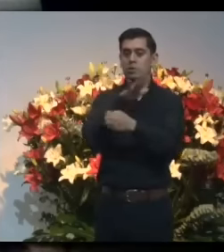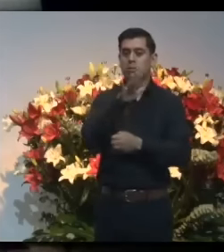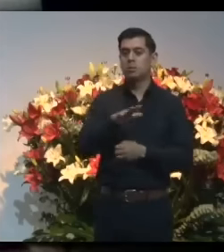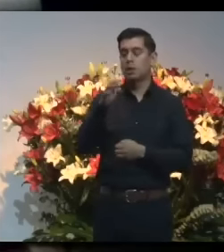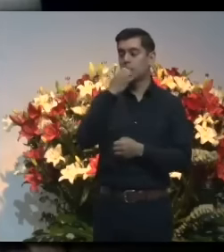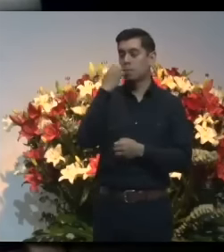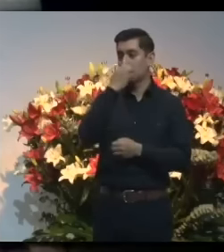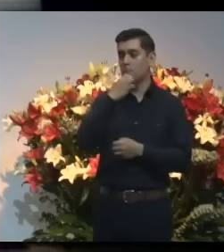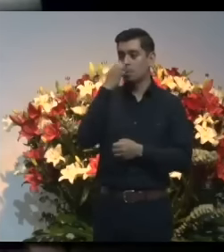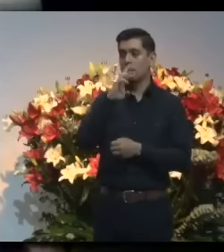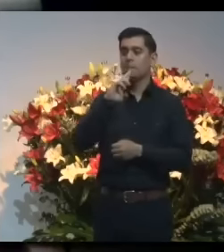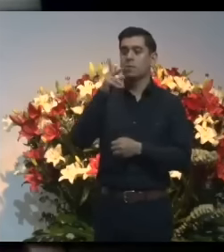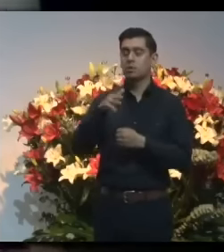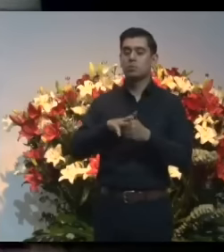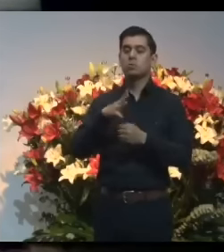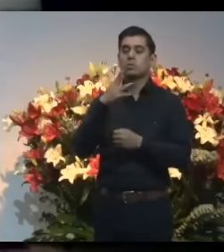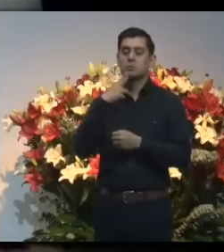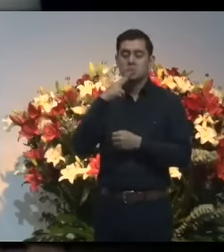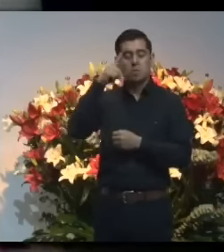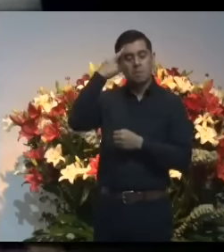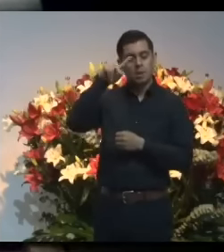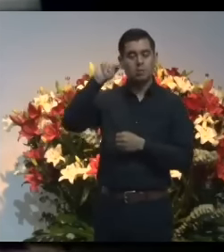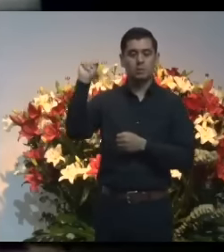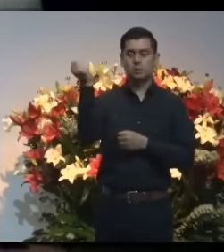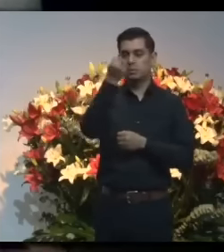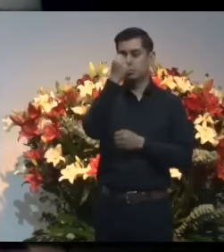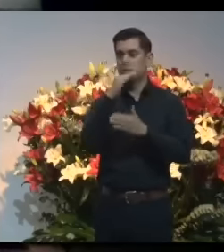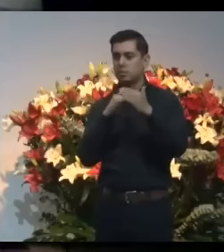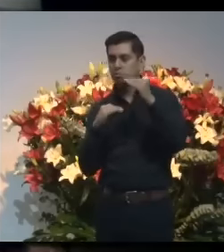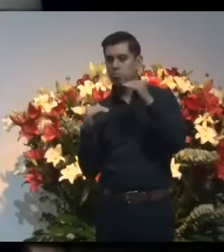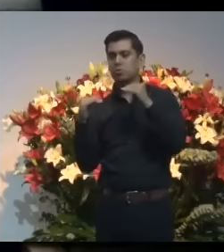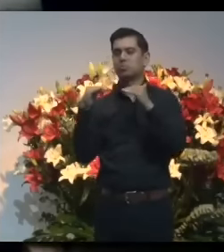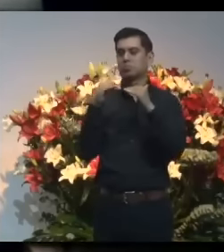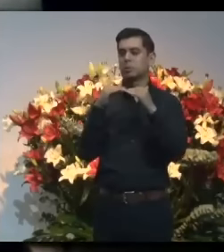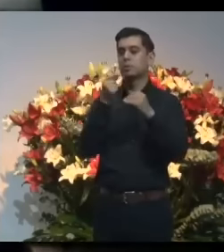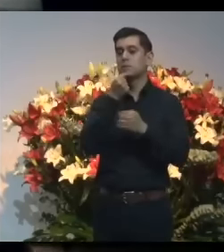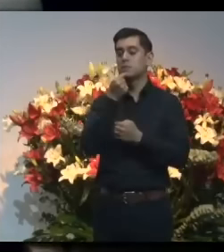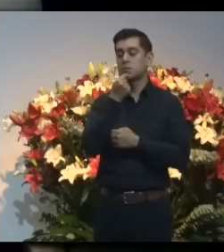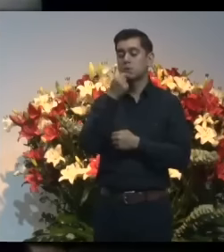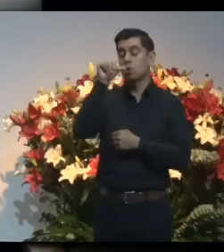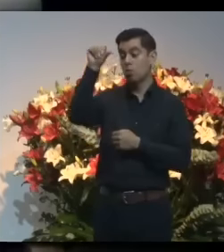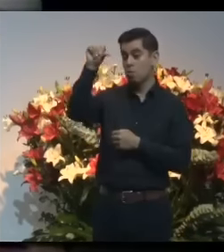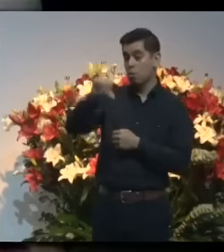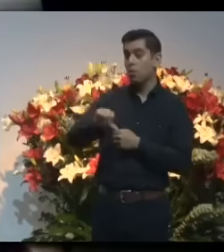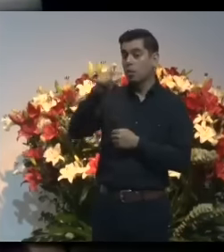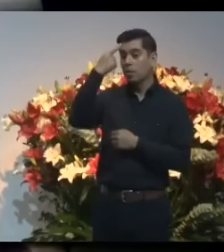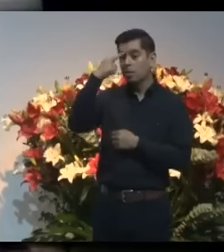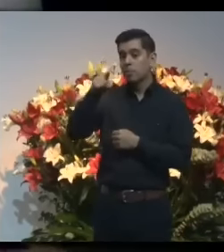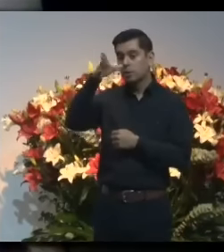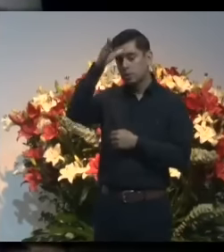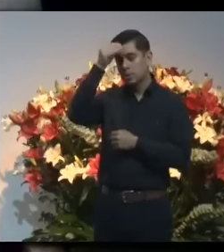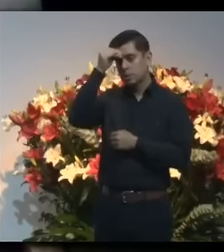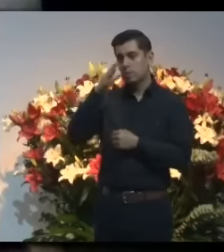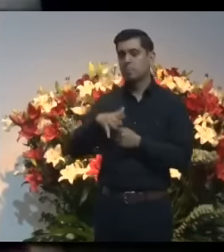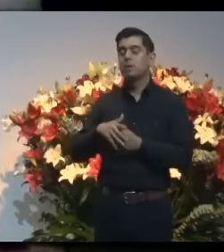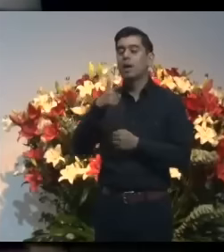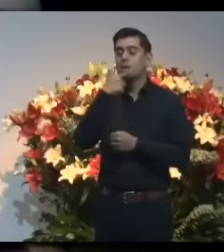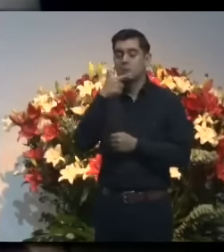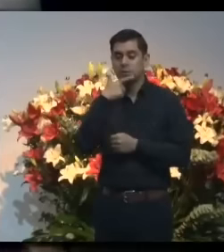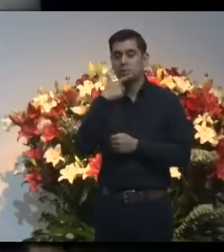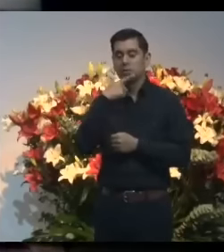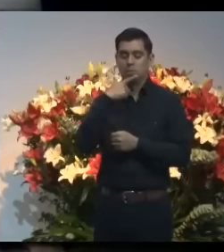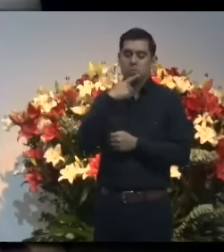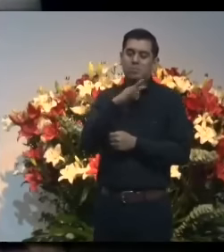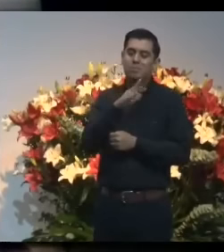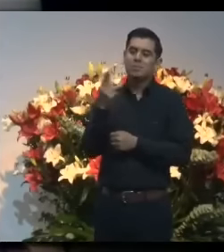tiempo completo y con el uso de tecnología para reducir esa brecha. O sea, un niño hoy, para aprender inglés, prácticamente tiene